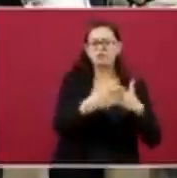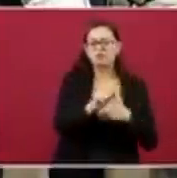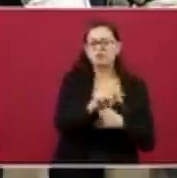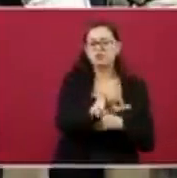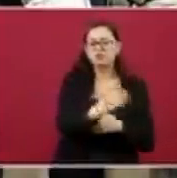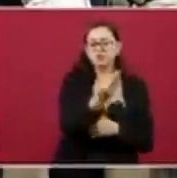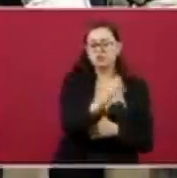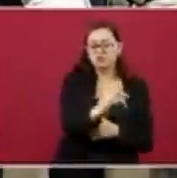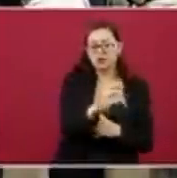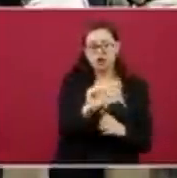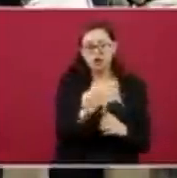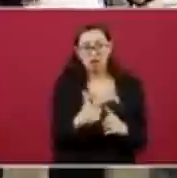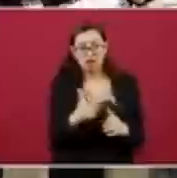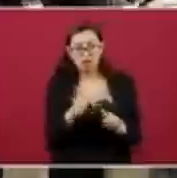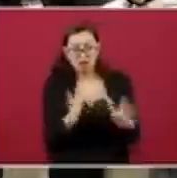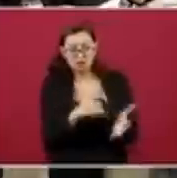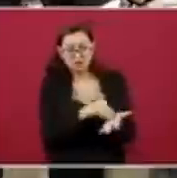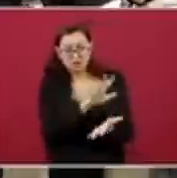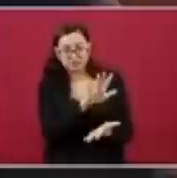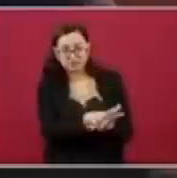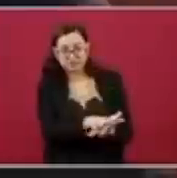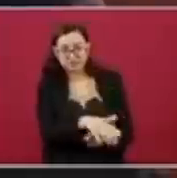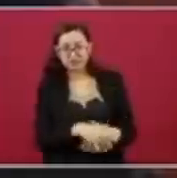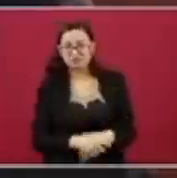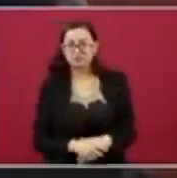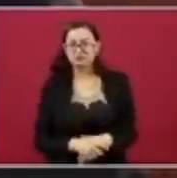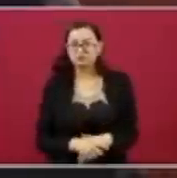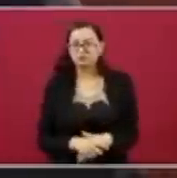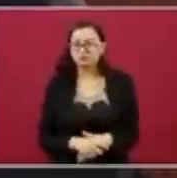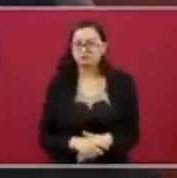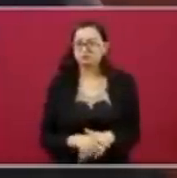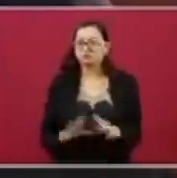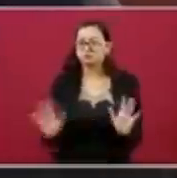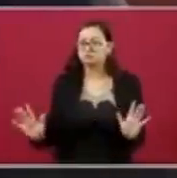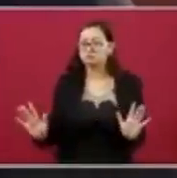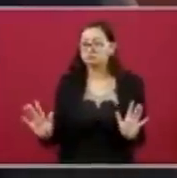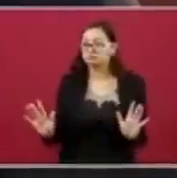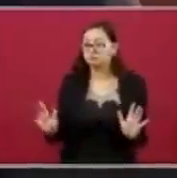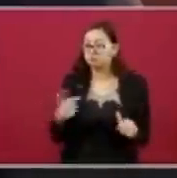alguna cita ya planteada? Pues si no implica dinero,